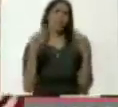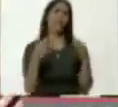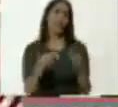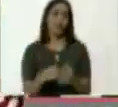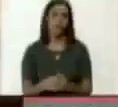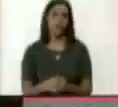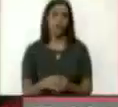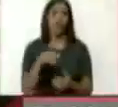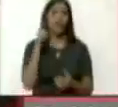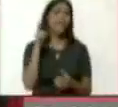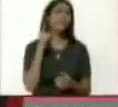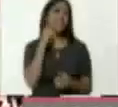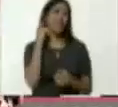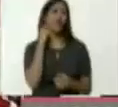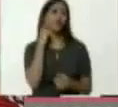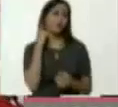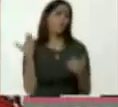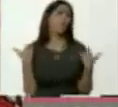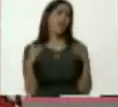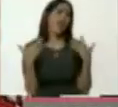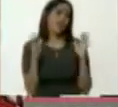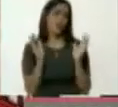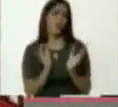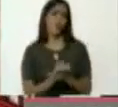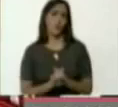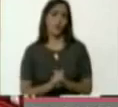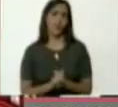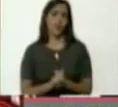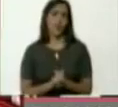están acostumbrados. San Francisco. Ajá, pero el incendio pasó